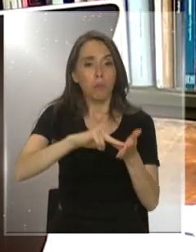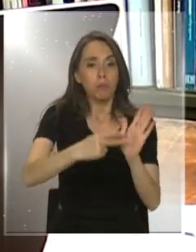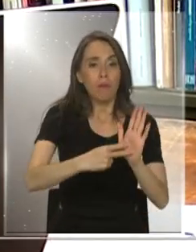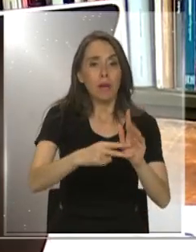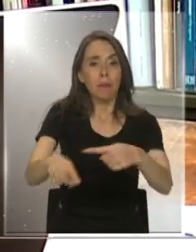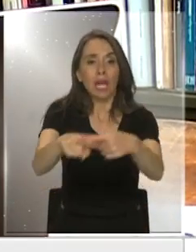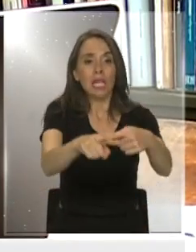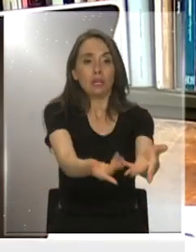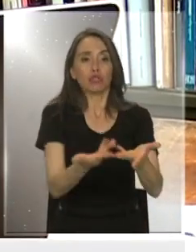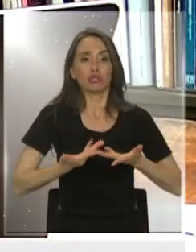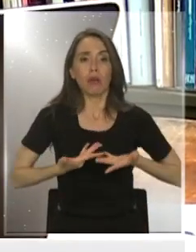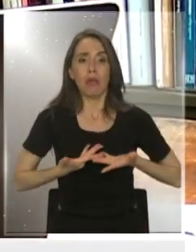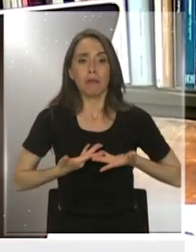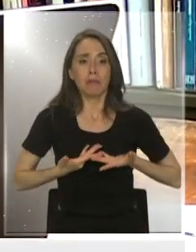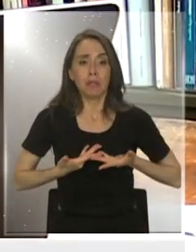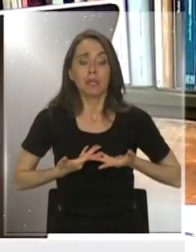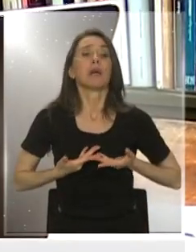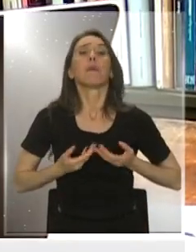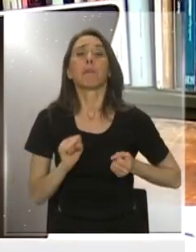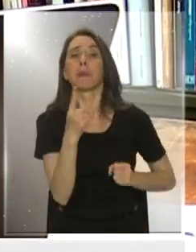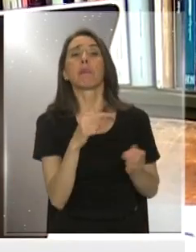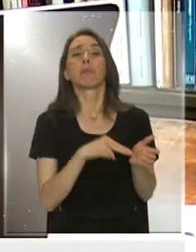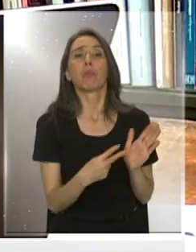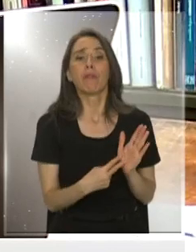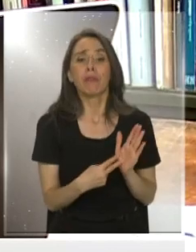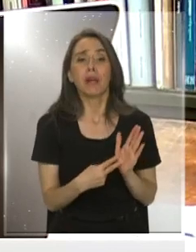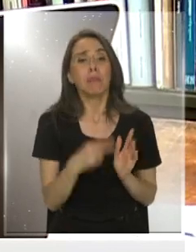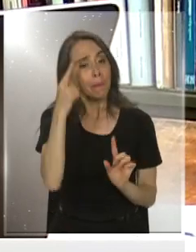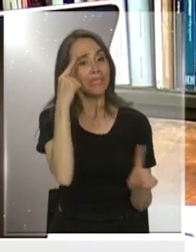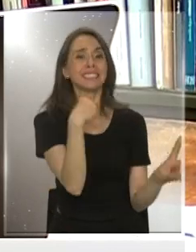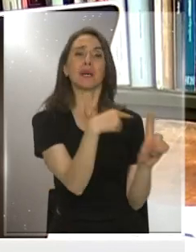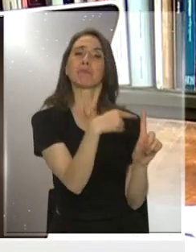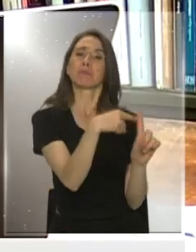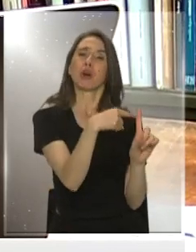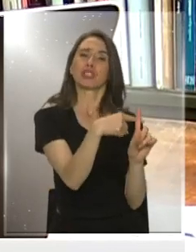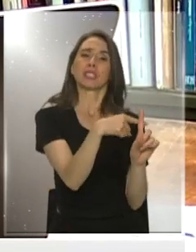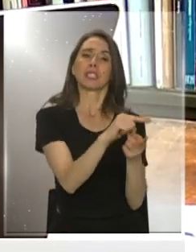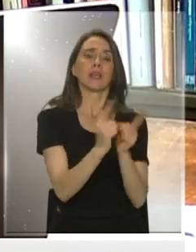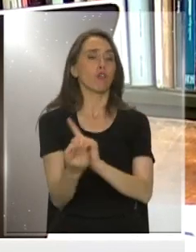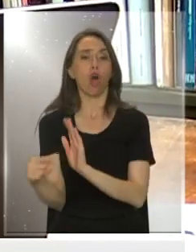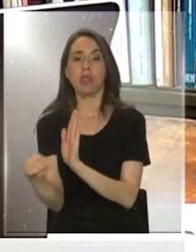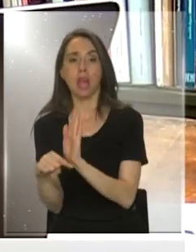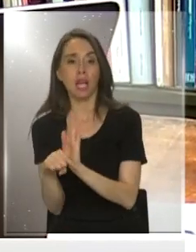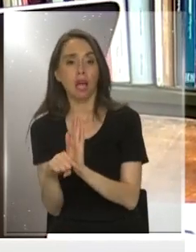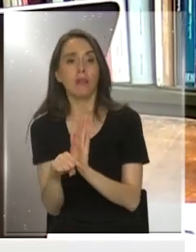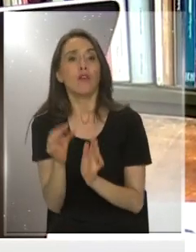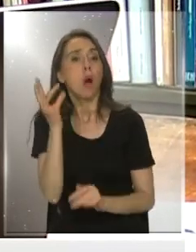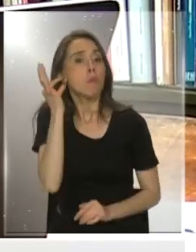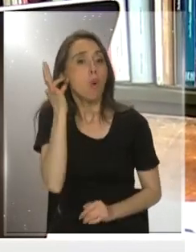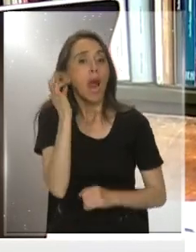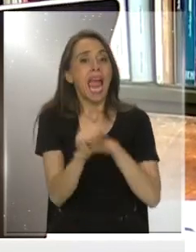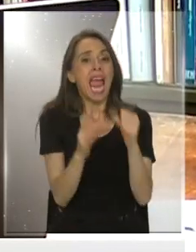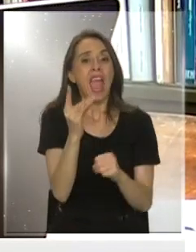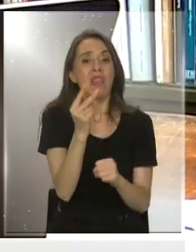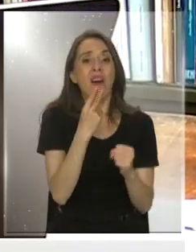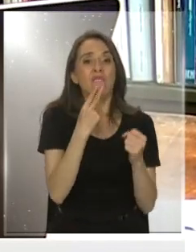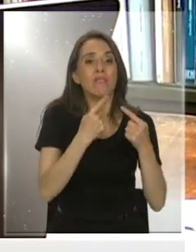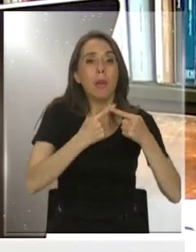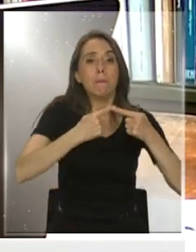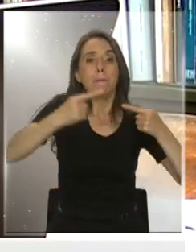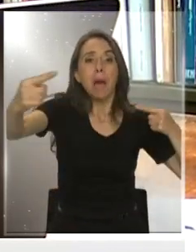sociales. Uno es que algo que debería ser positivo aquí se transforma en algo negativo, que ellas viven más, ¿no?